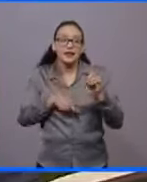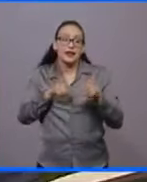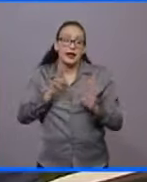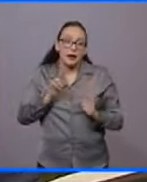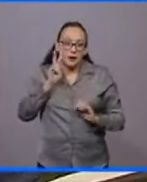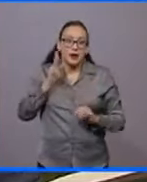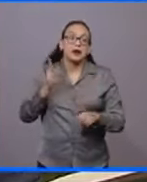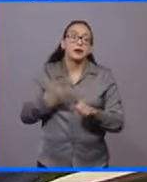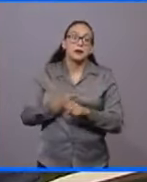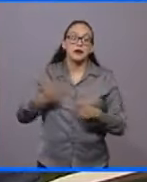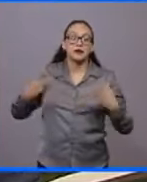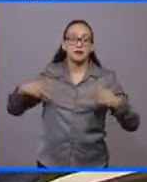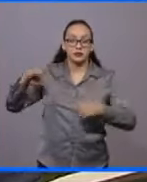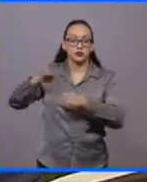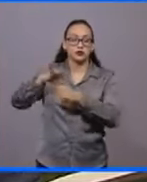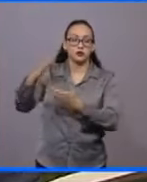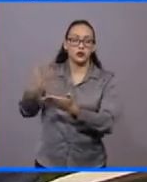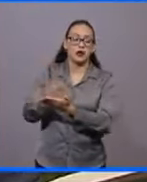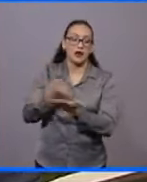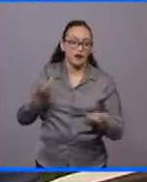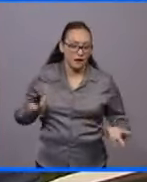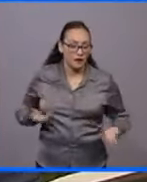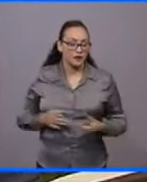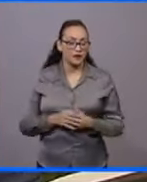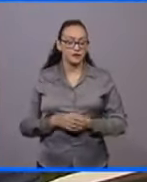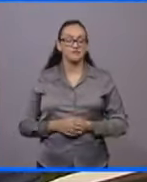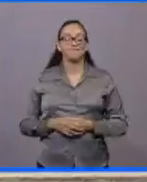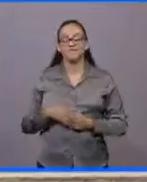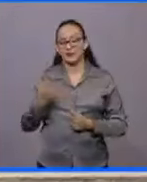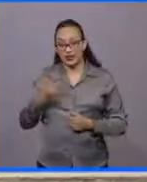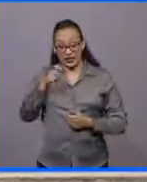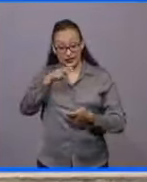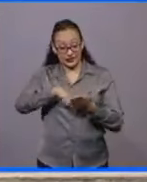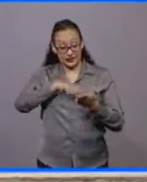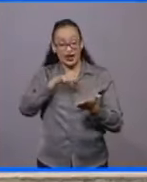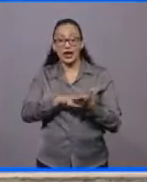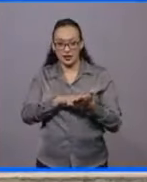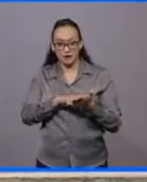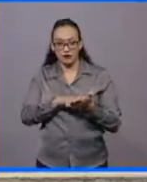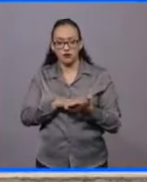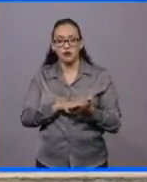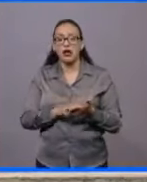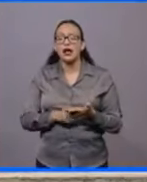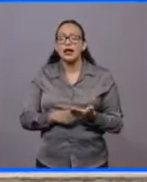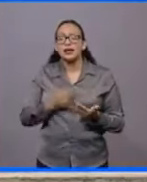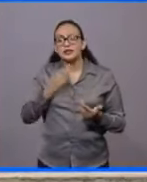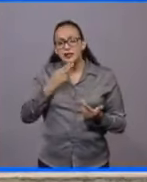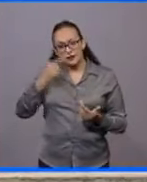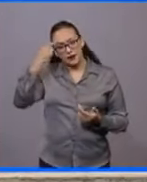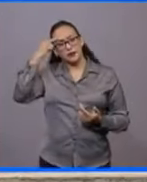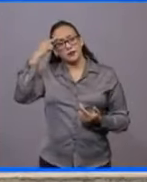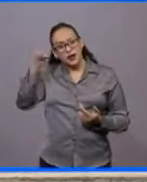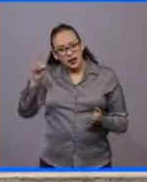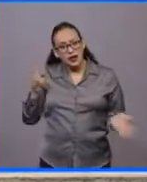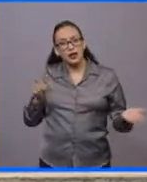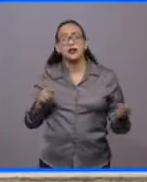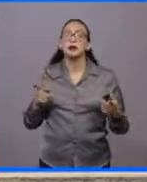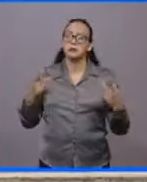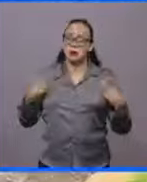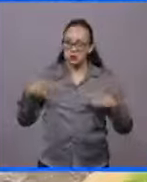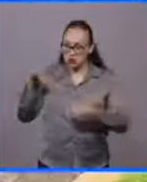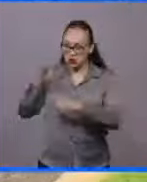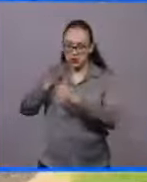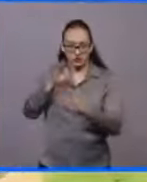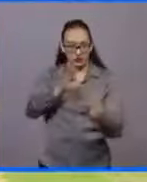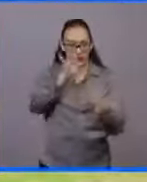y gobernantes electos. Deberá, indica, ser una reforma que nos acerque al ideal democrático y representativo,